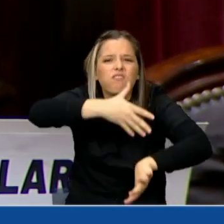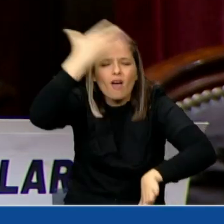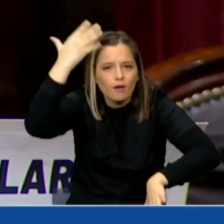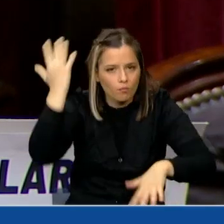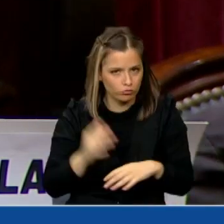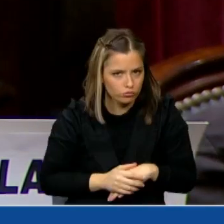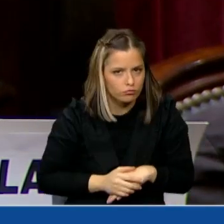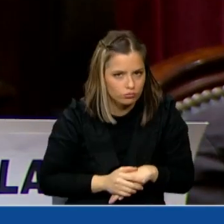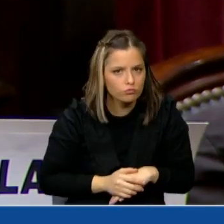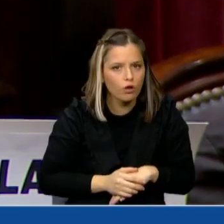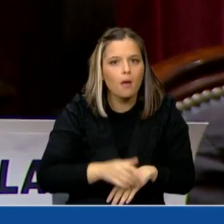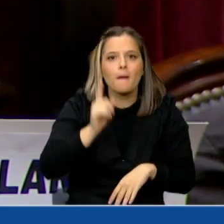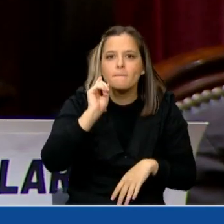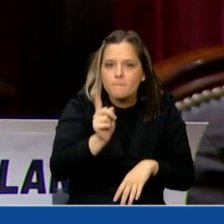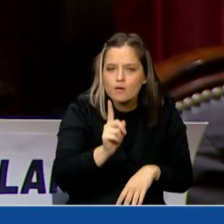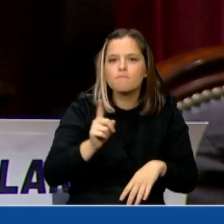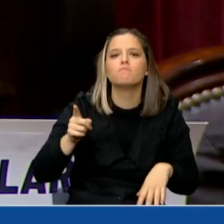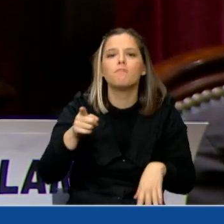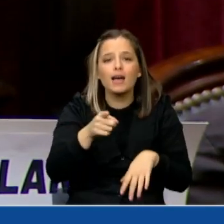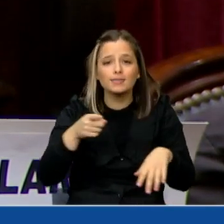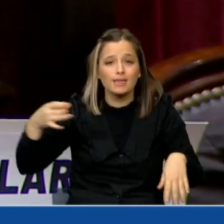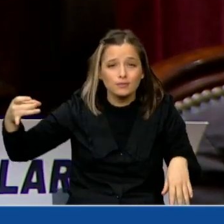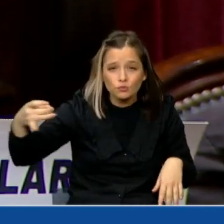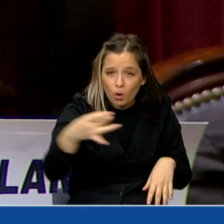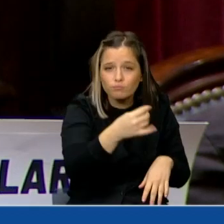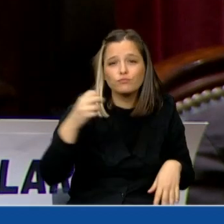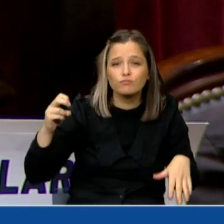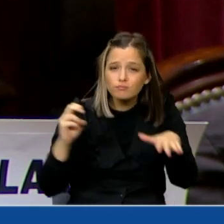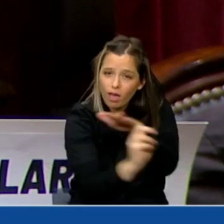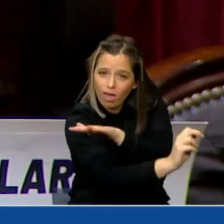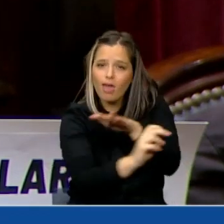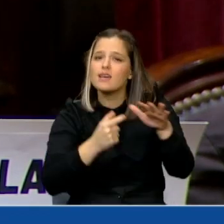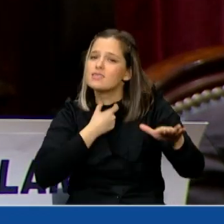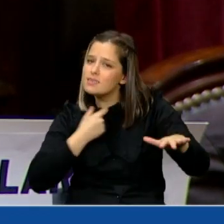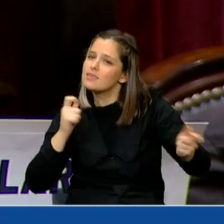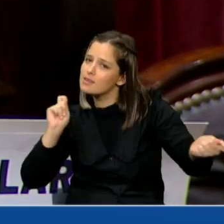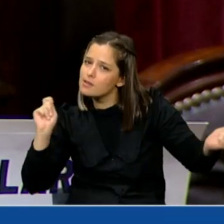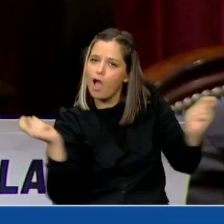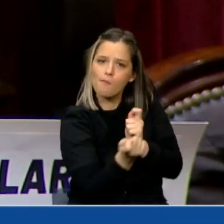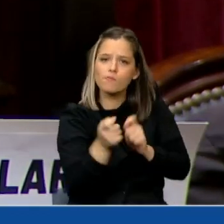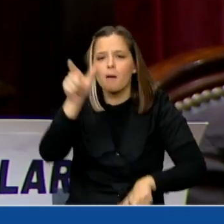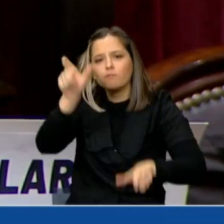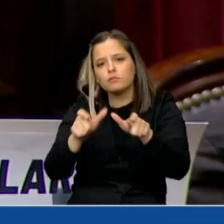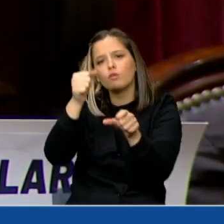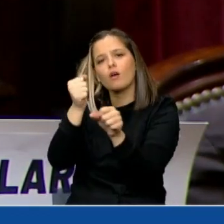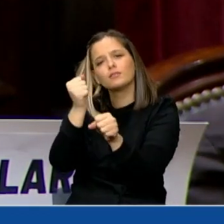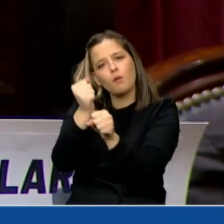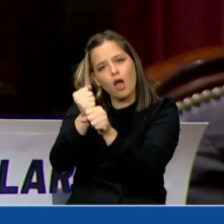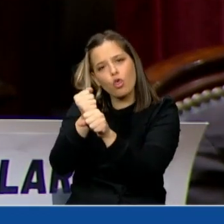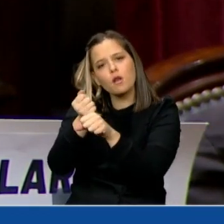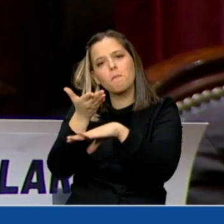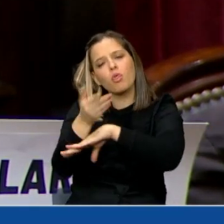se cambien las formaciones con ese material. Están reclamando la reducción de la jornada de trabajo. Están